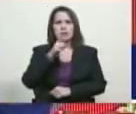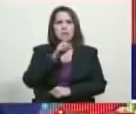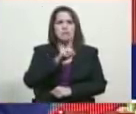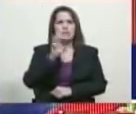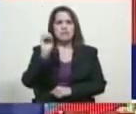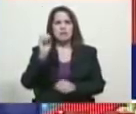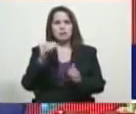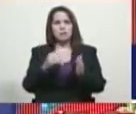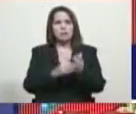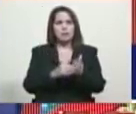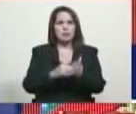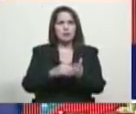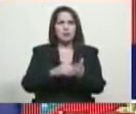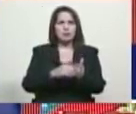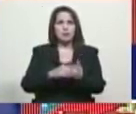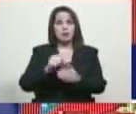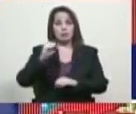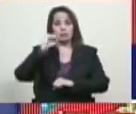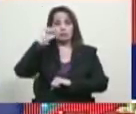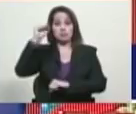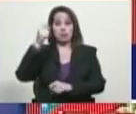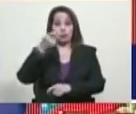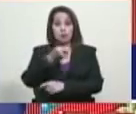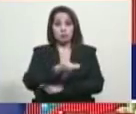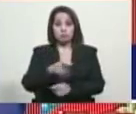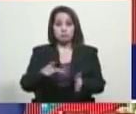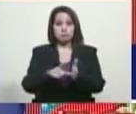10.000 vencedores y vencedoras.